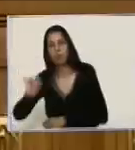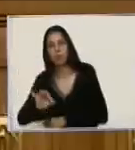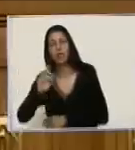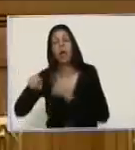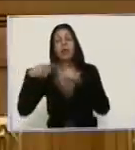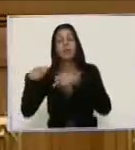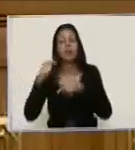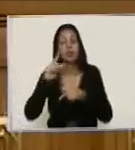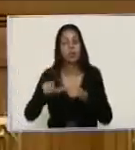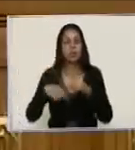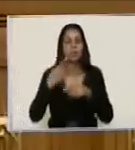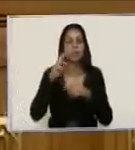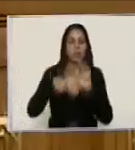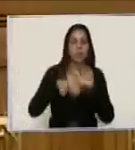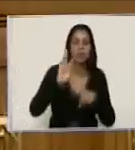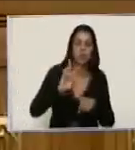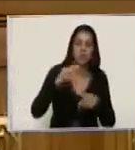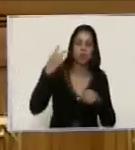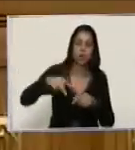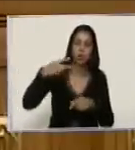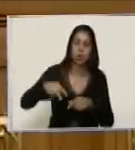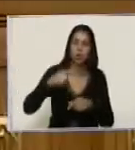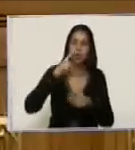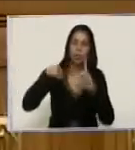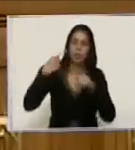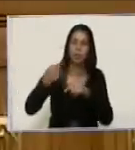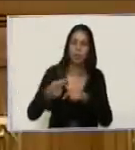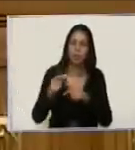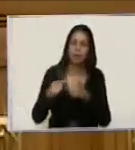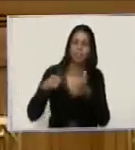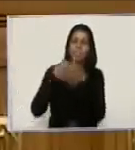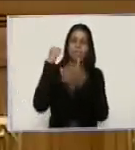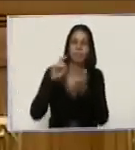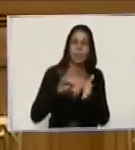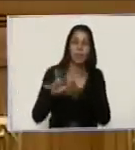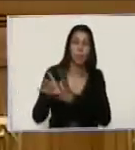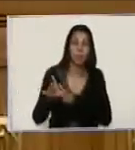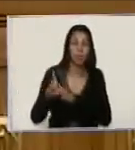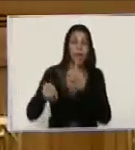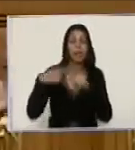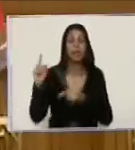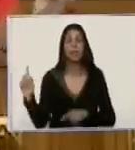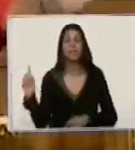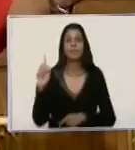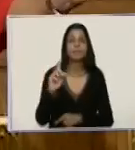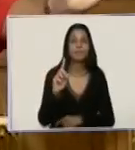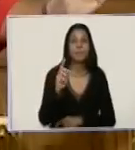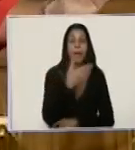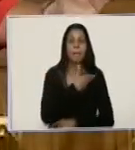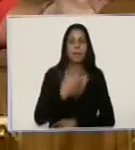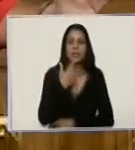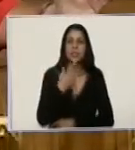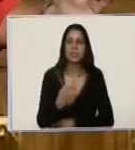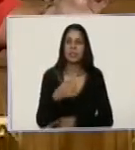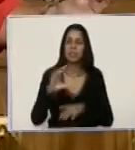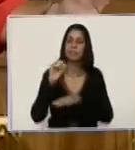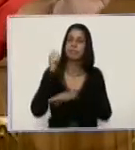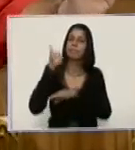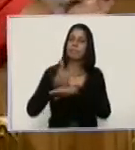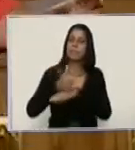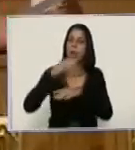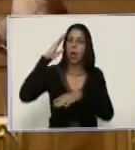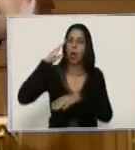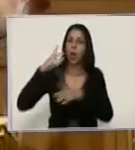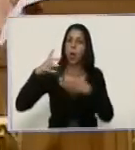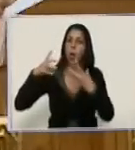noviembre del 48 y el 24 de noviembre le dan el golpe. Pero entonces viene Carlos Delgado Chalbó y dirige la Junta Militar, y